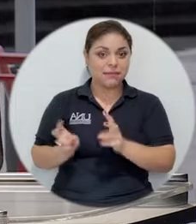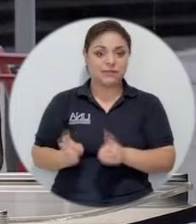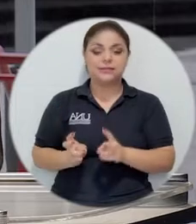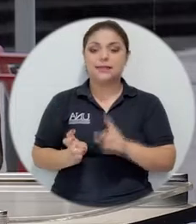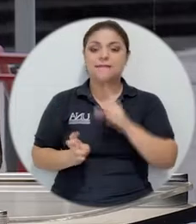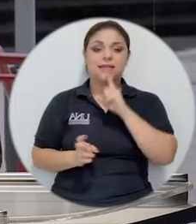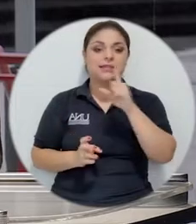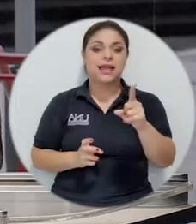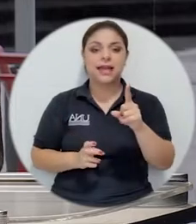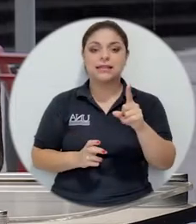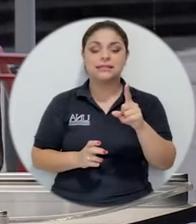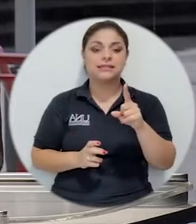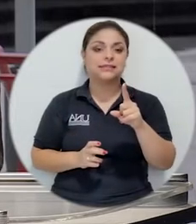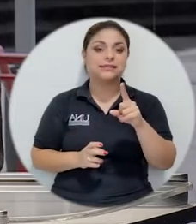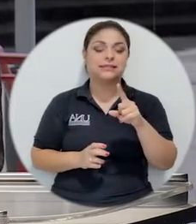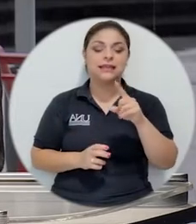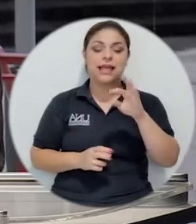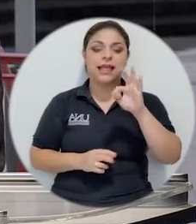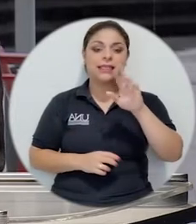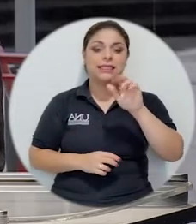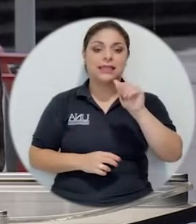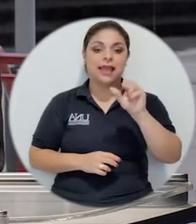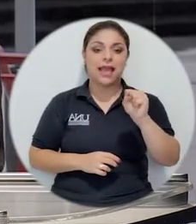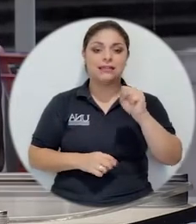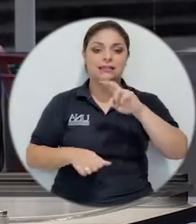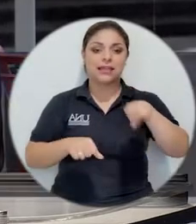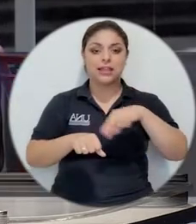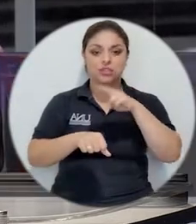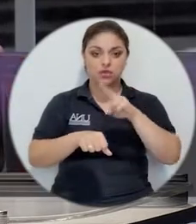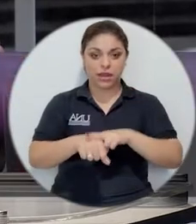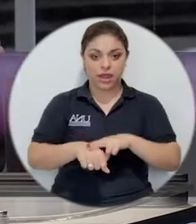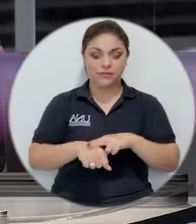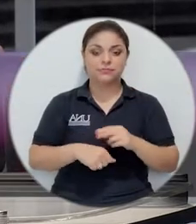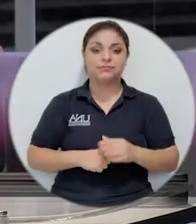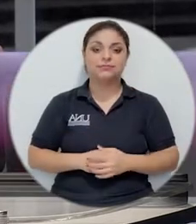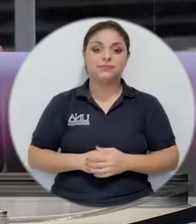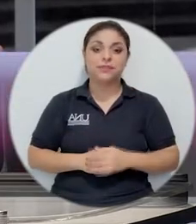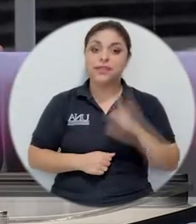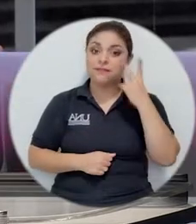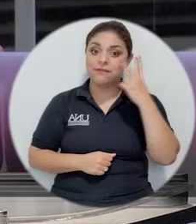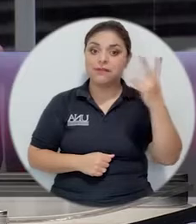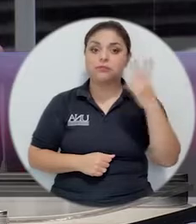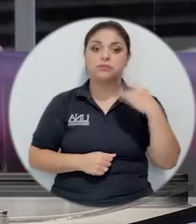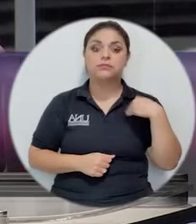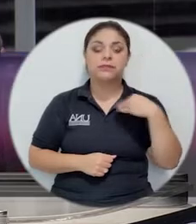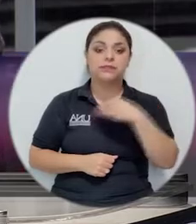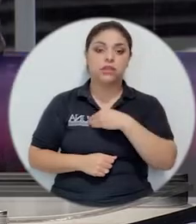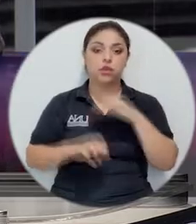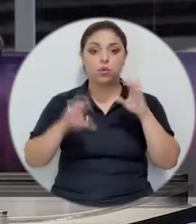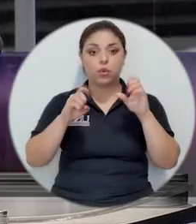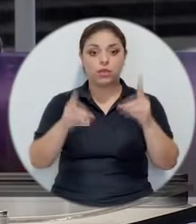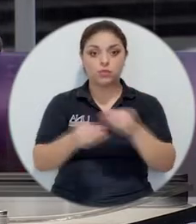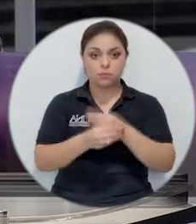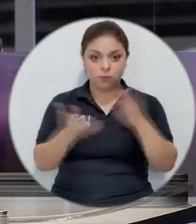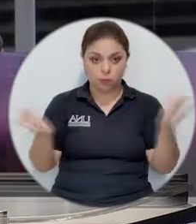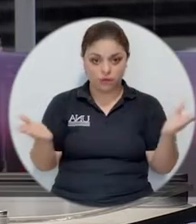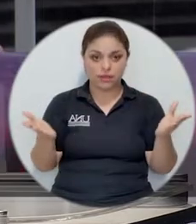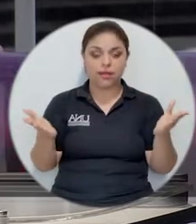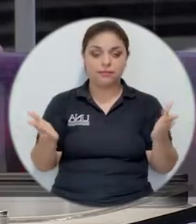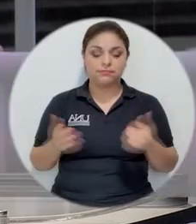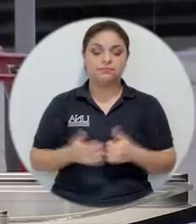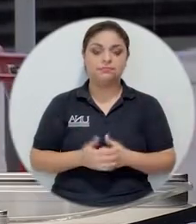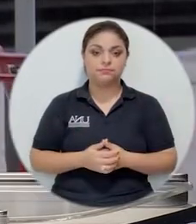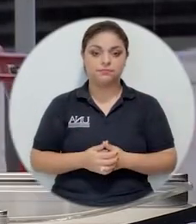son transnacionales. Sí. Y eso lo vemos en las autoridades del Ministerio de Seguridad Pública, de la DIS. Y